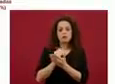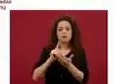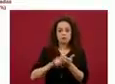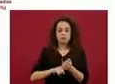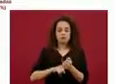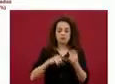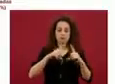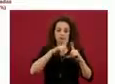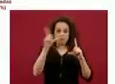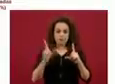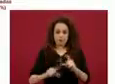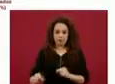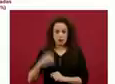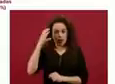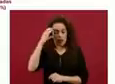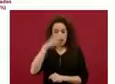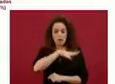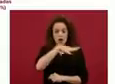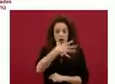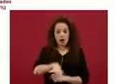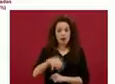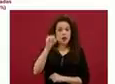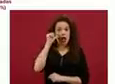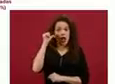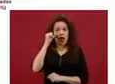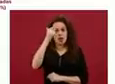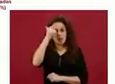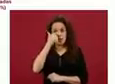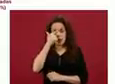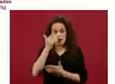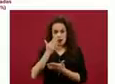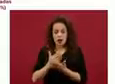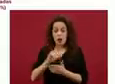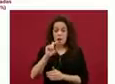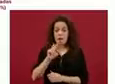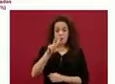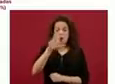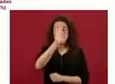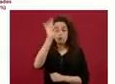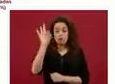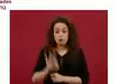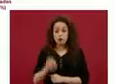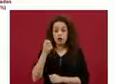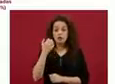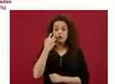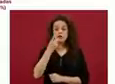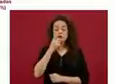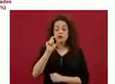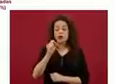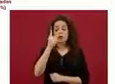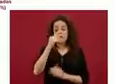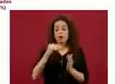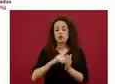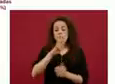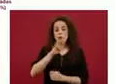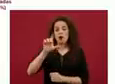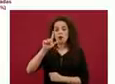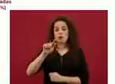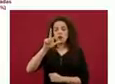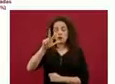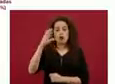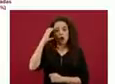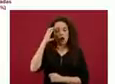generales, al corte de ayer a la medianoche es de 28%, lo cual nos deja 21.478